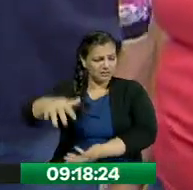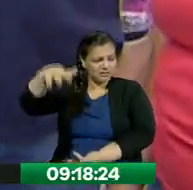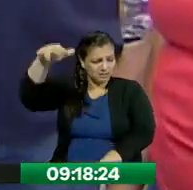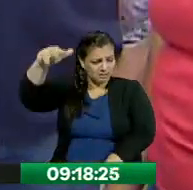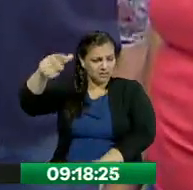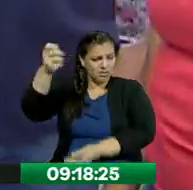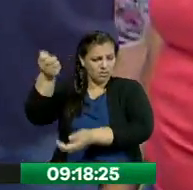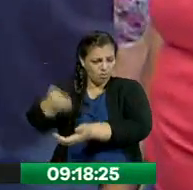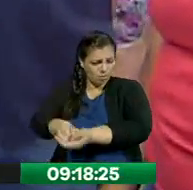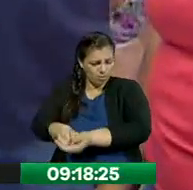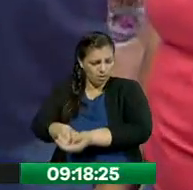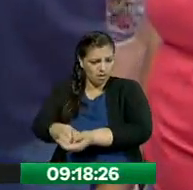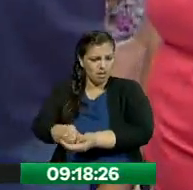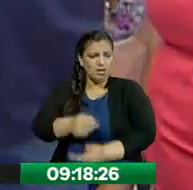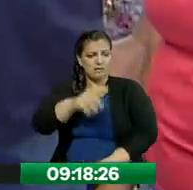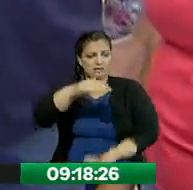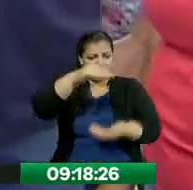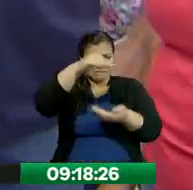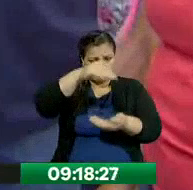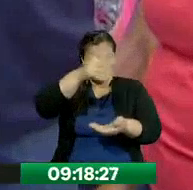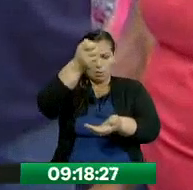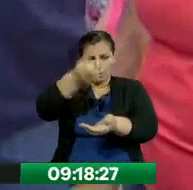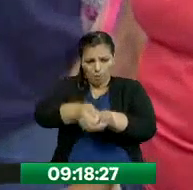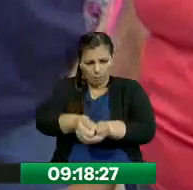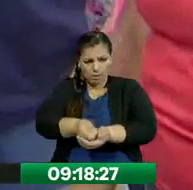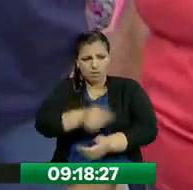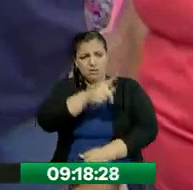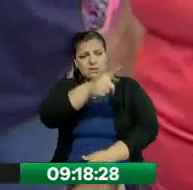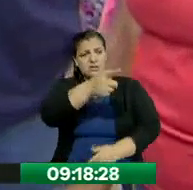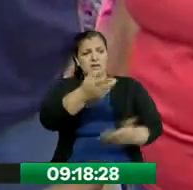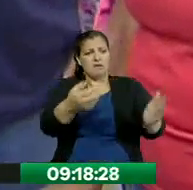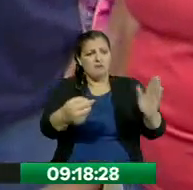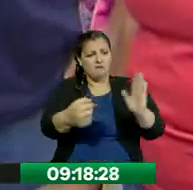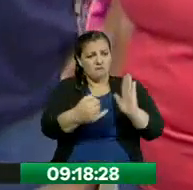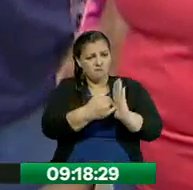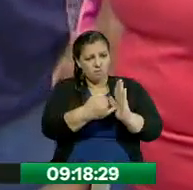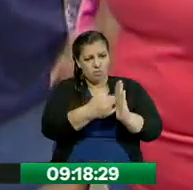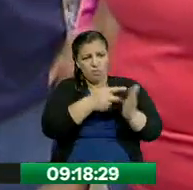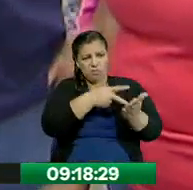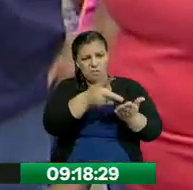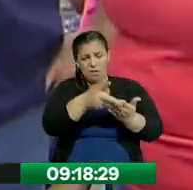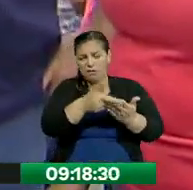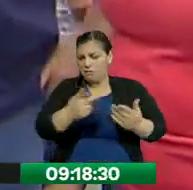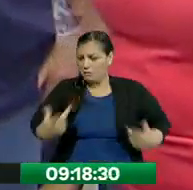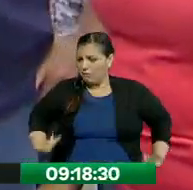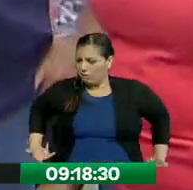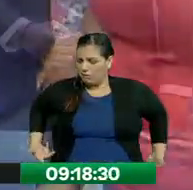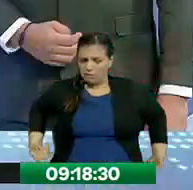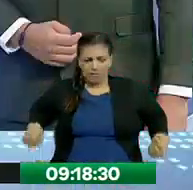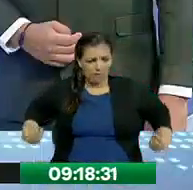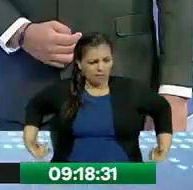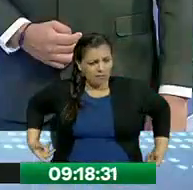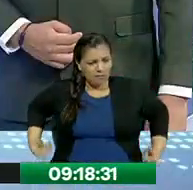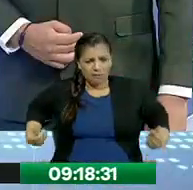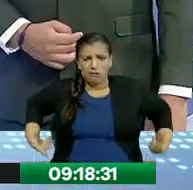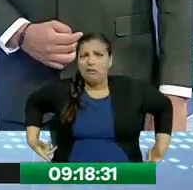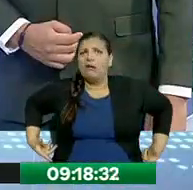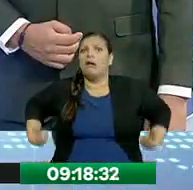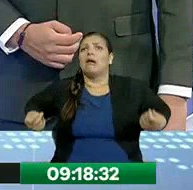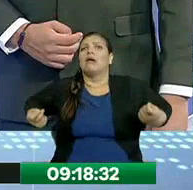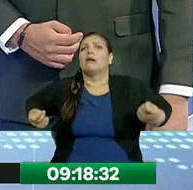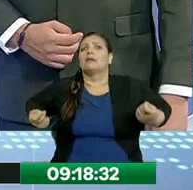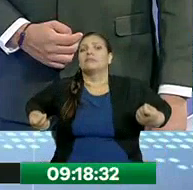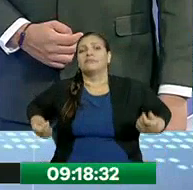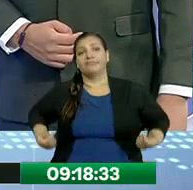gastos adicionales para poder abastecerse de agua potable. Con esto, estamos regresando, compañeros, ustedes